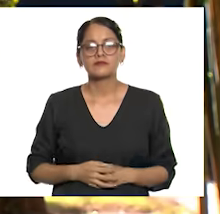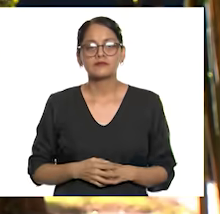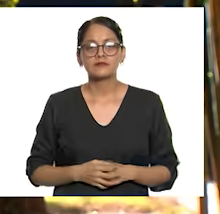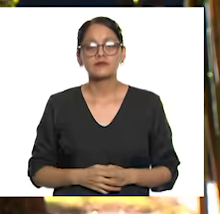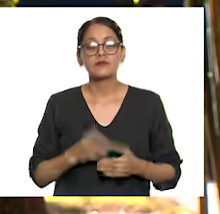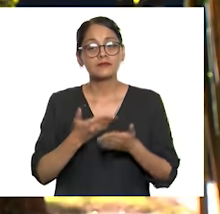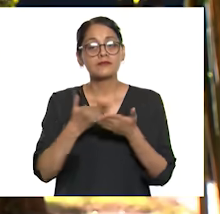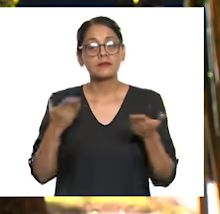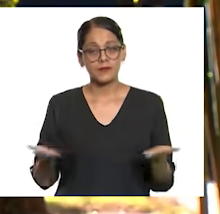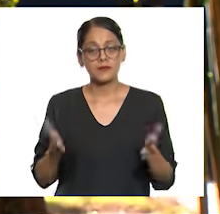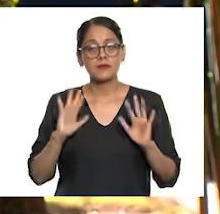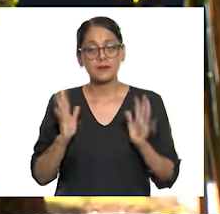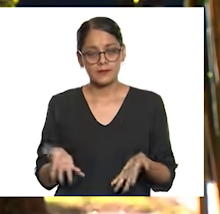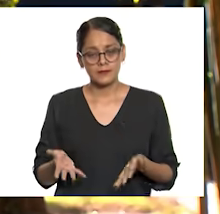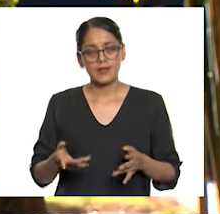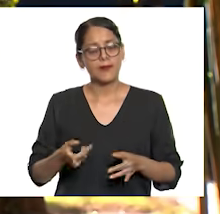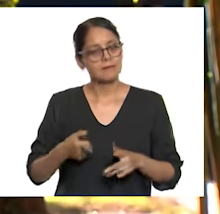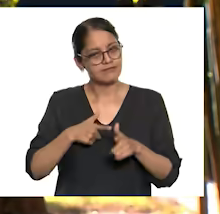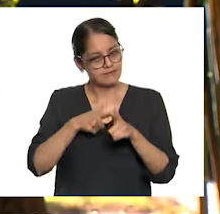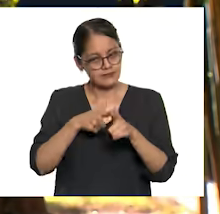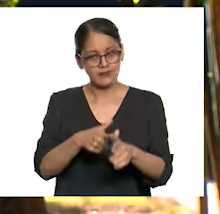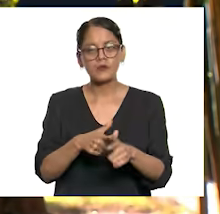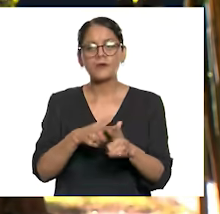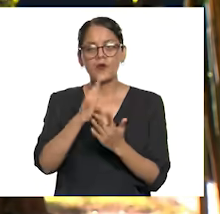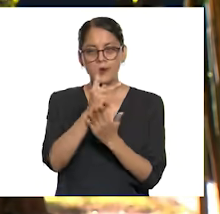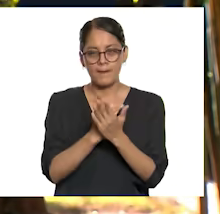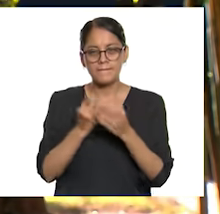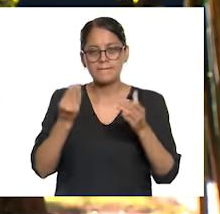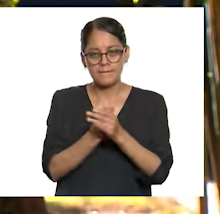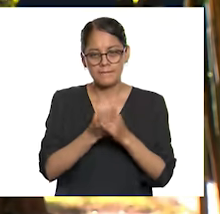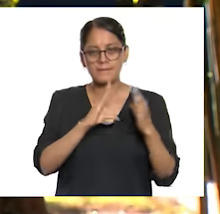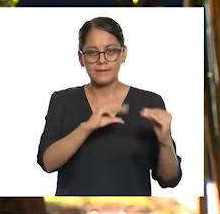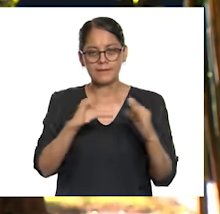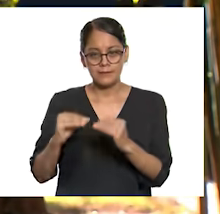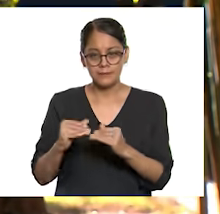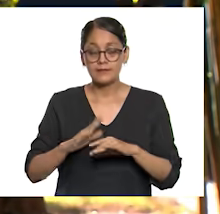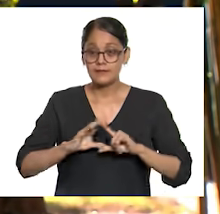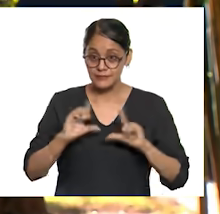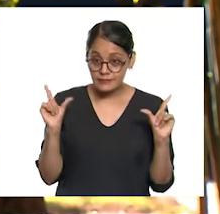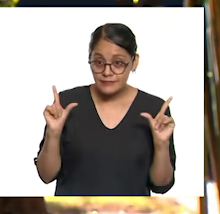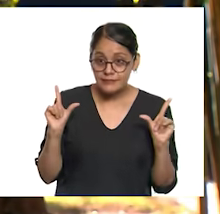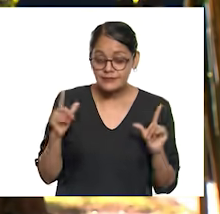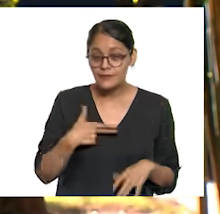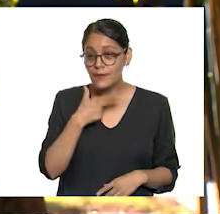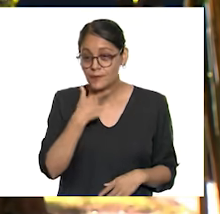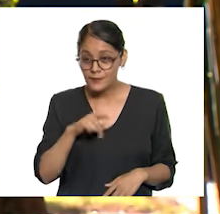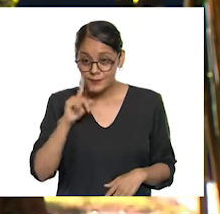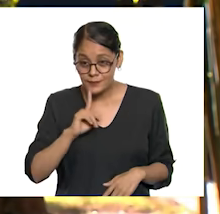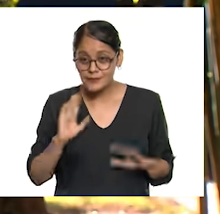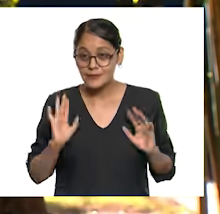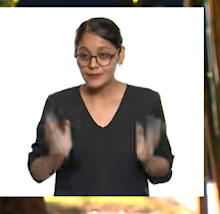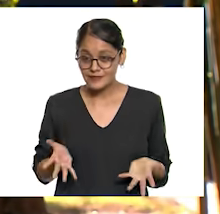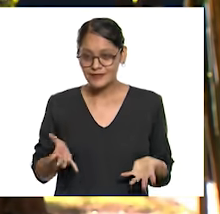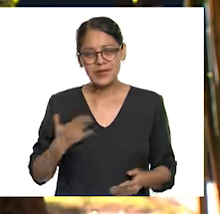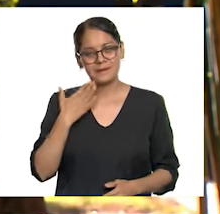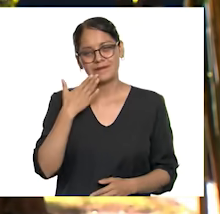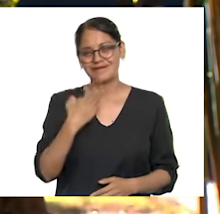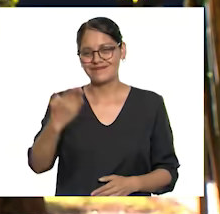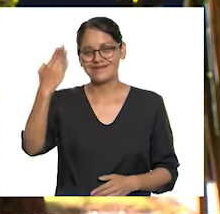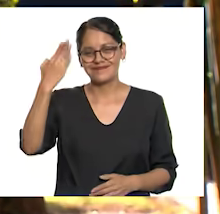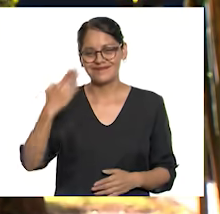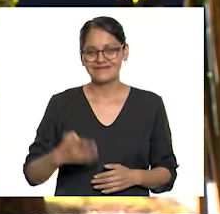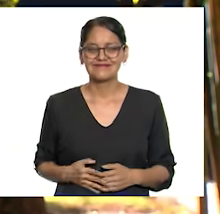Ahora es momento de seguir con el programa de hoy. ¿Listas? ¿Listos?